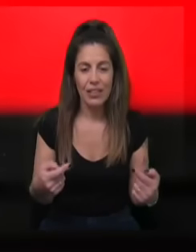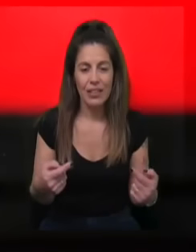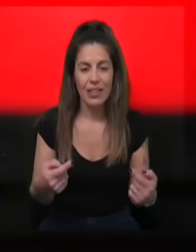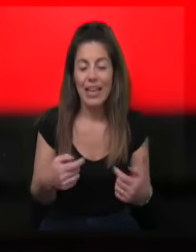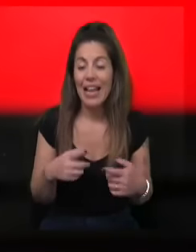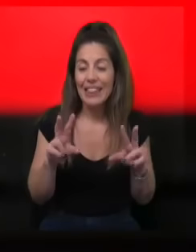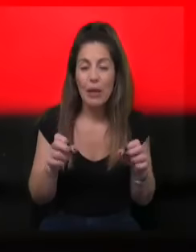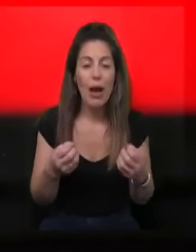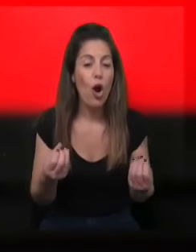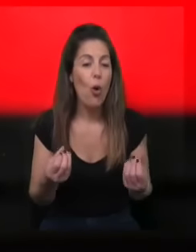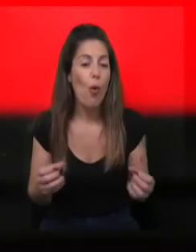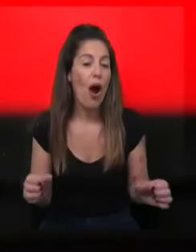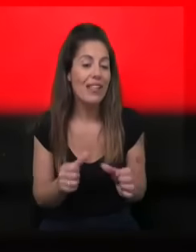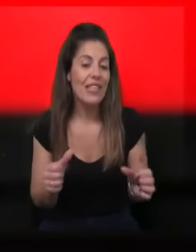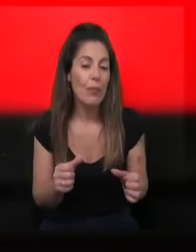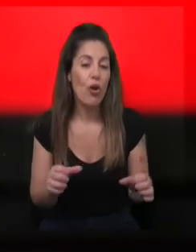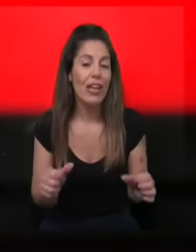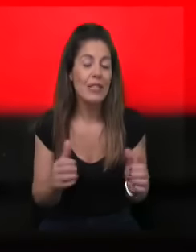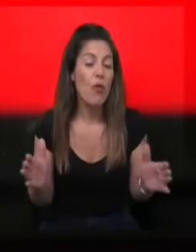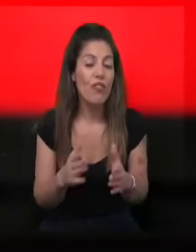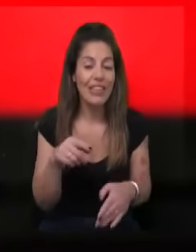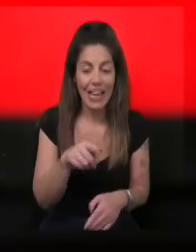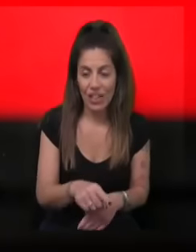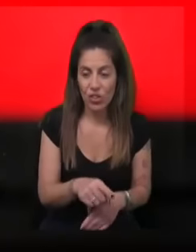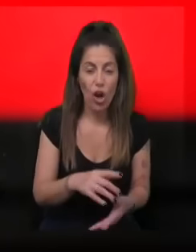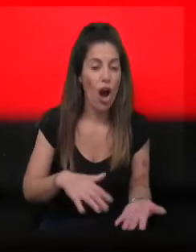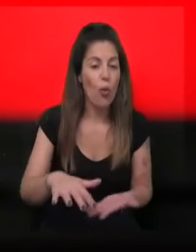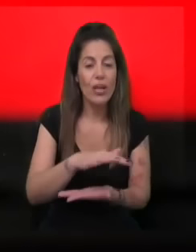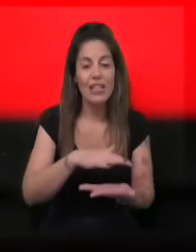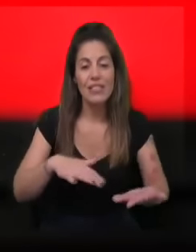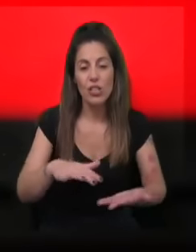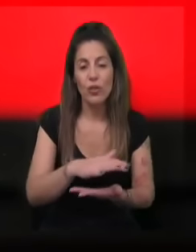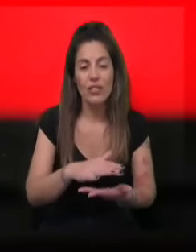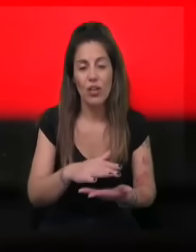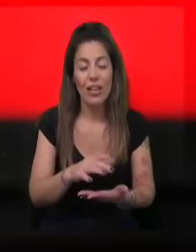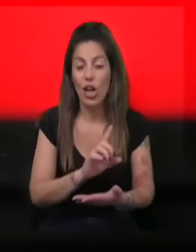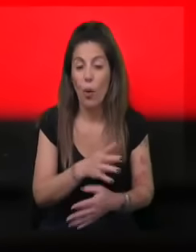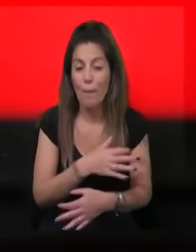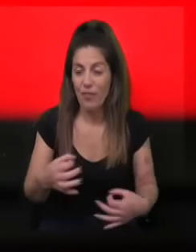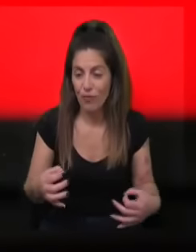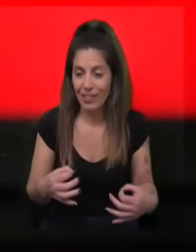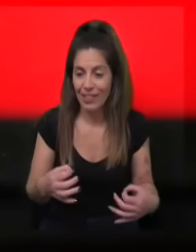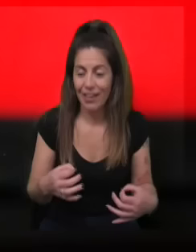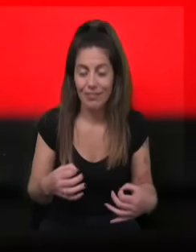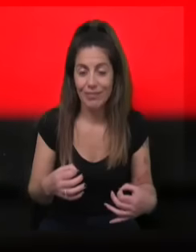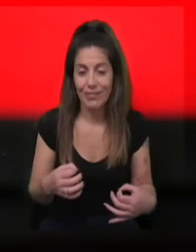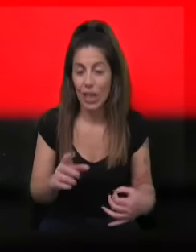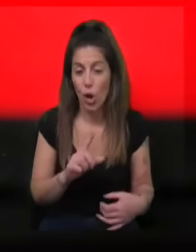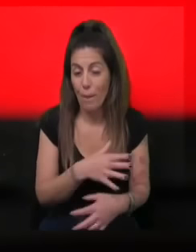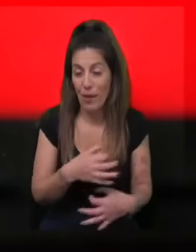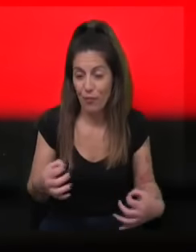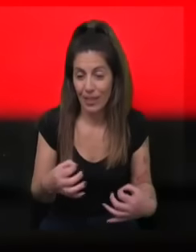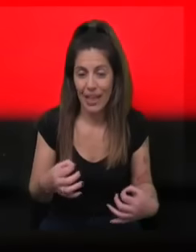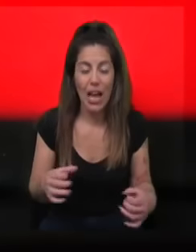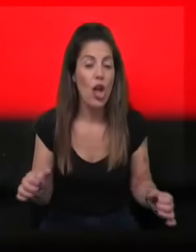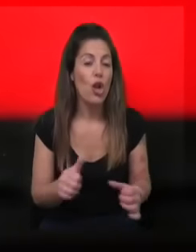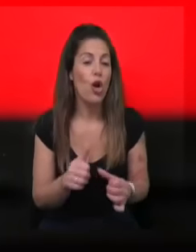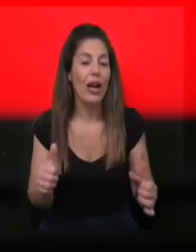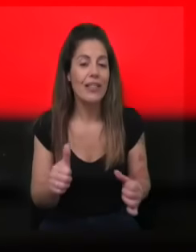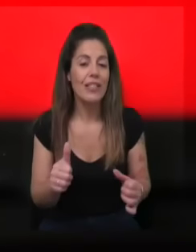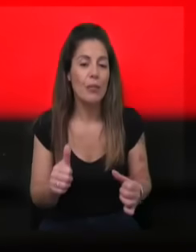cosa es cómo reaccionamos frente a a eso Si frente a una situación que es imperfecta claramente imperfecta lo que hacemos Es